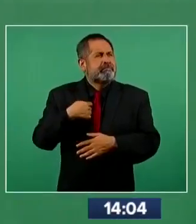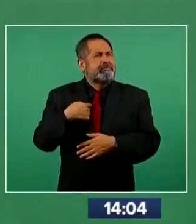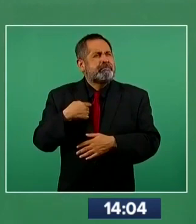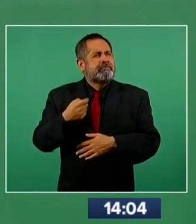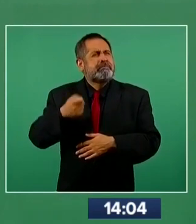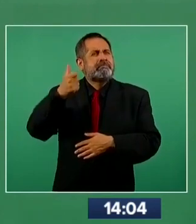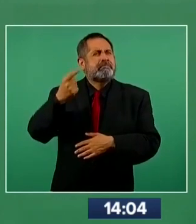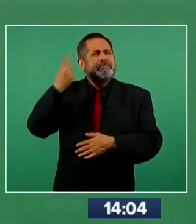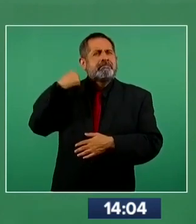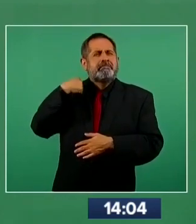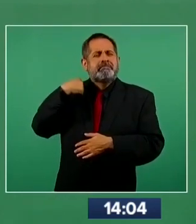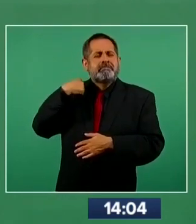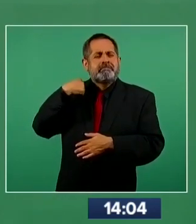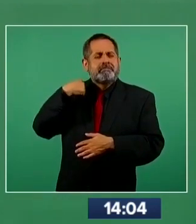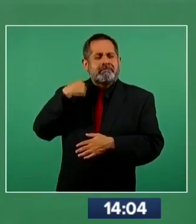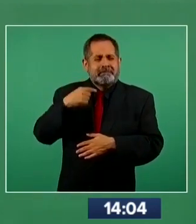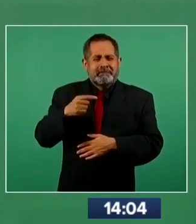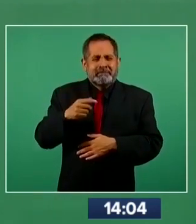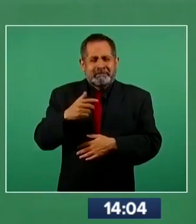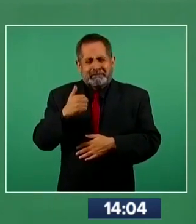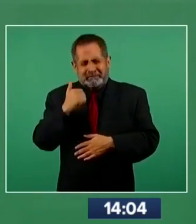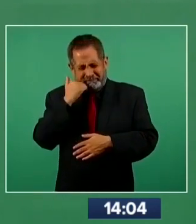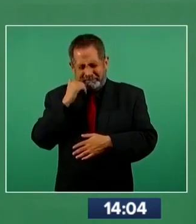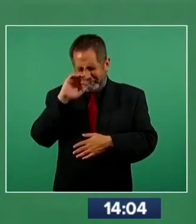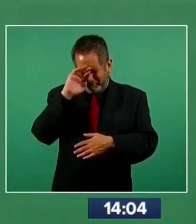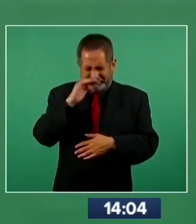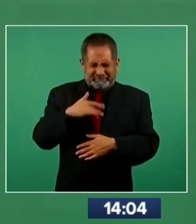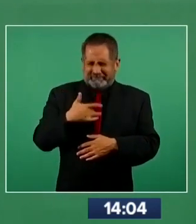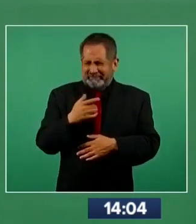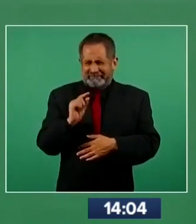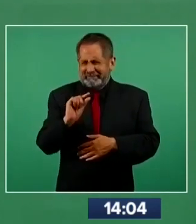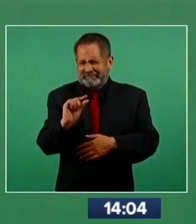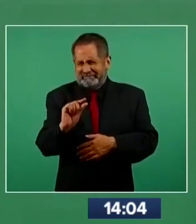muller quien pidió elegir con discernimiento